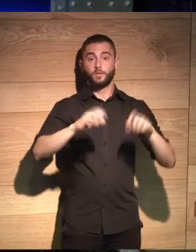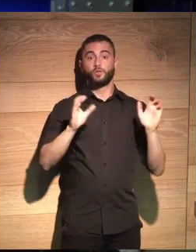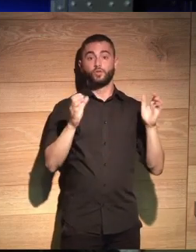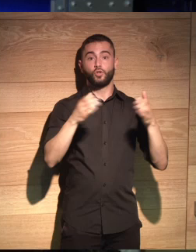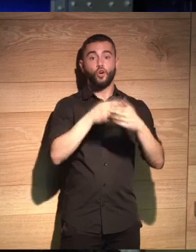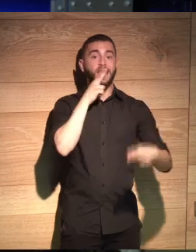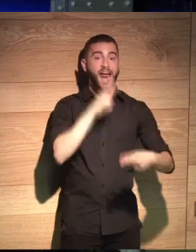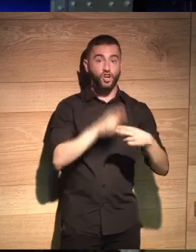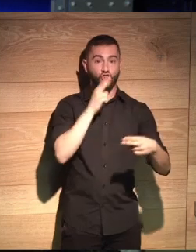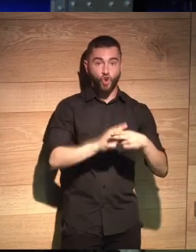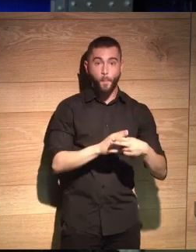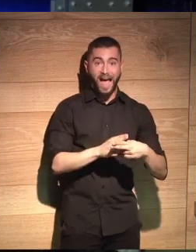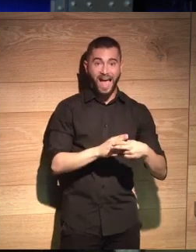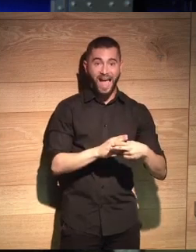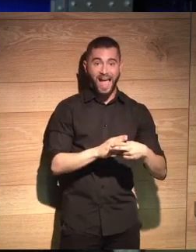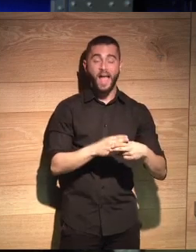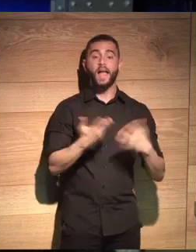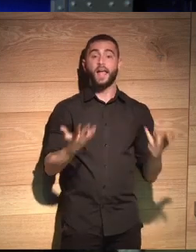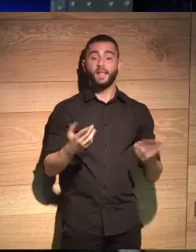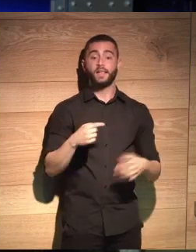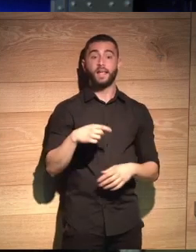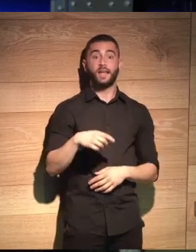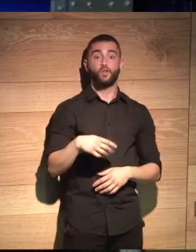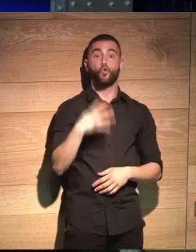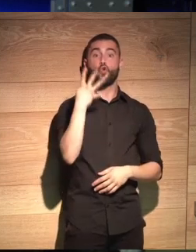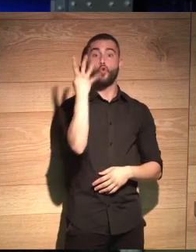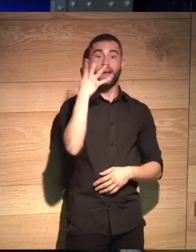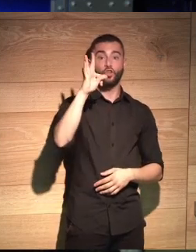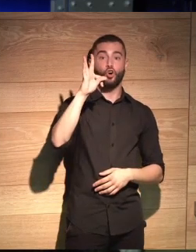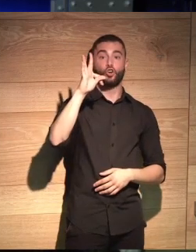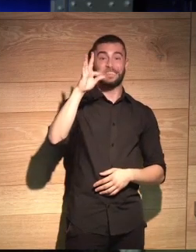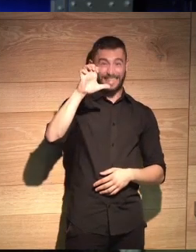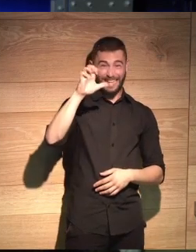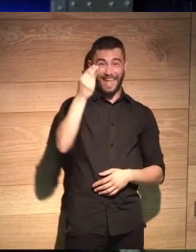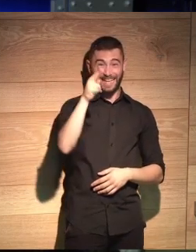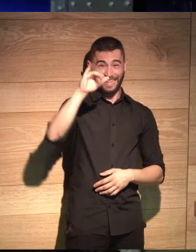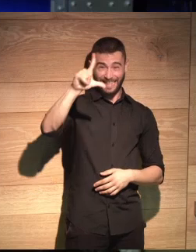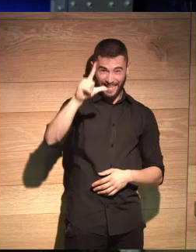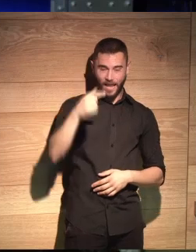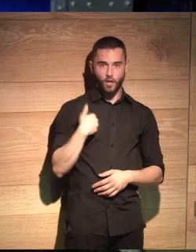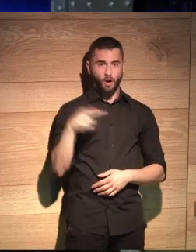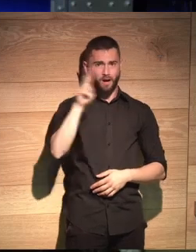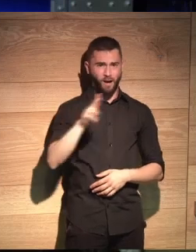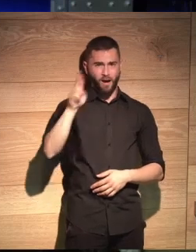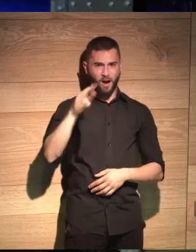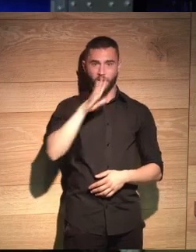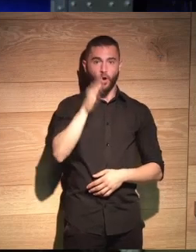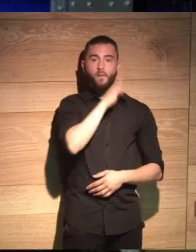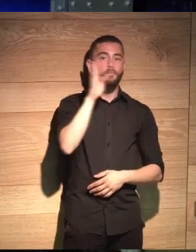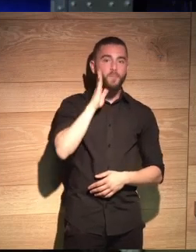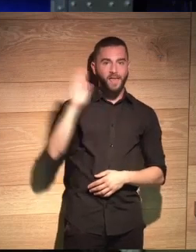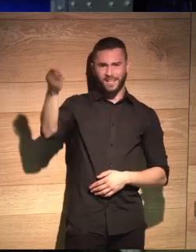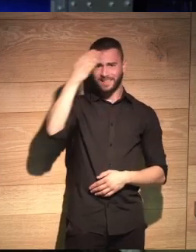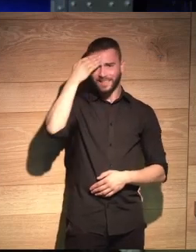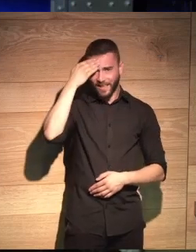yo estaba arrepentidísima de existir, sabiendo que era una traidora a mi madre, a mi